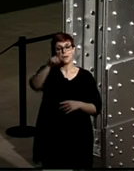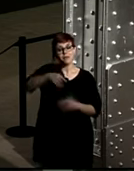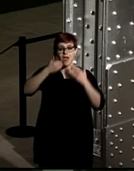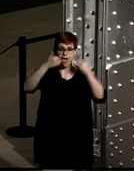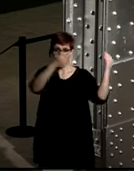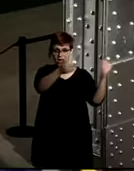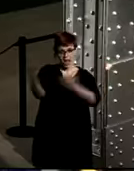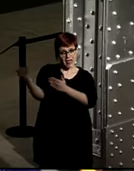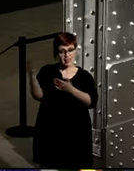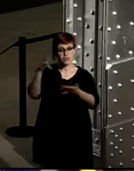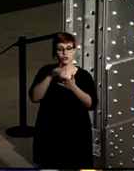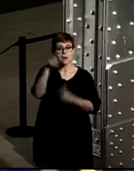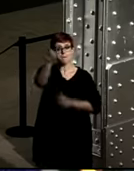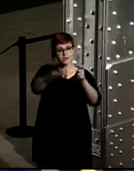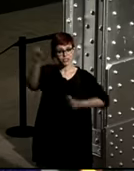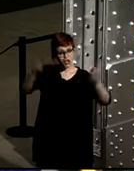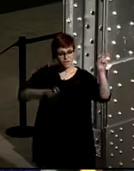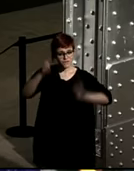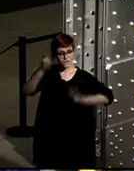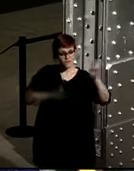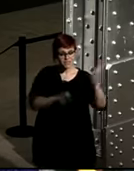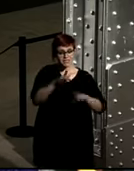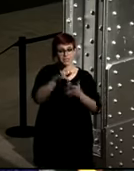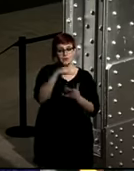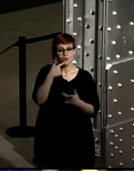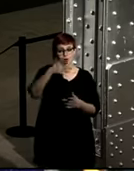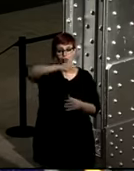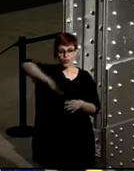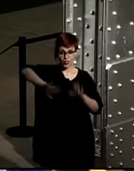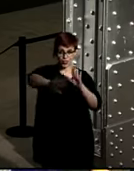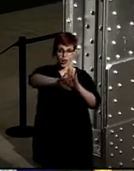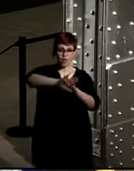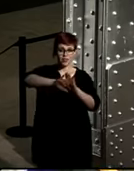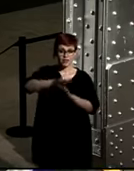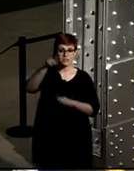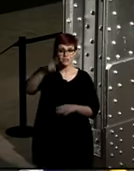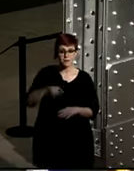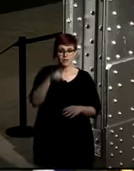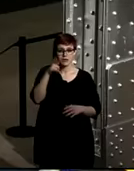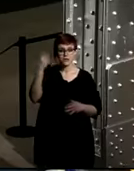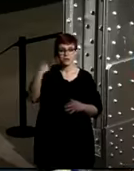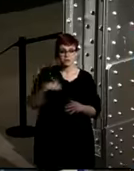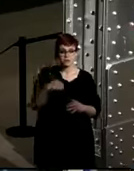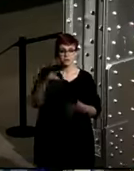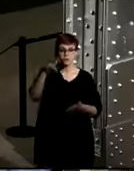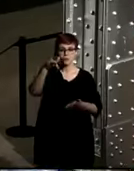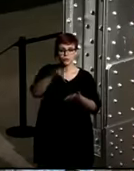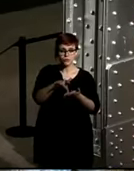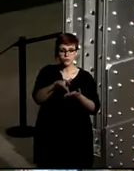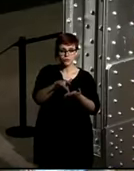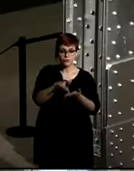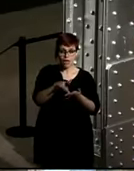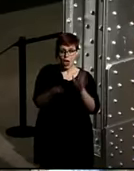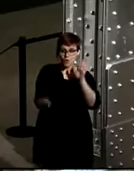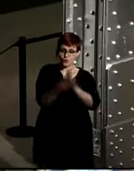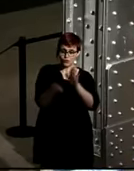también a todos los asistentes, especialmente a la parte derecha. Siempre les agradezco porque les doy la espalda sin parar.